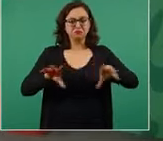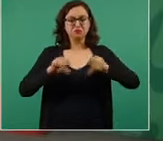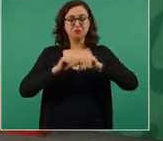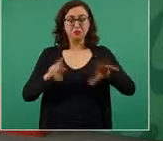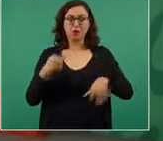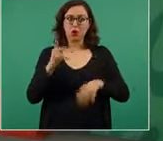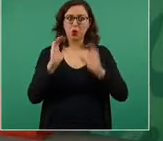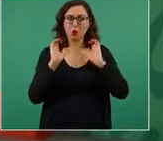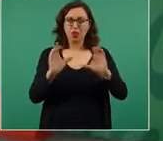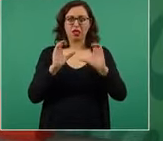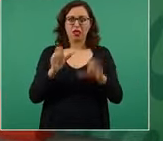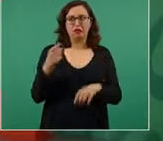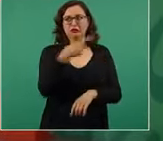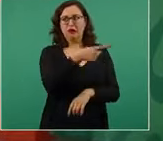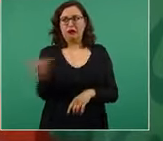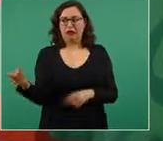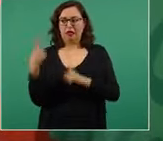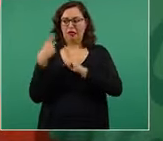no hacer el ridículo.